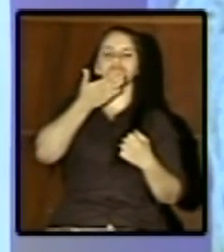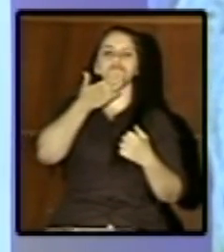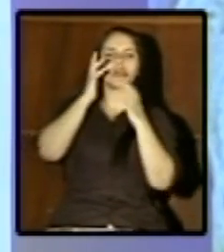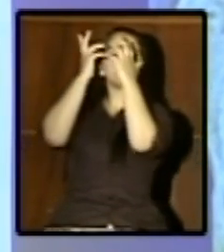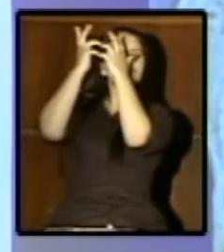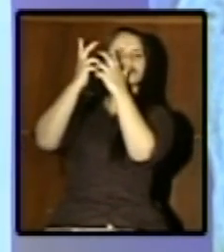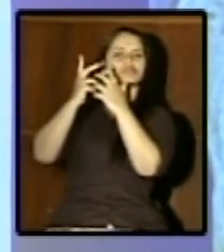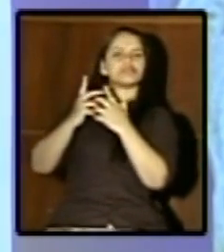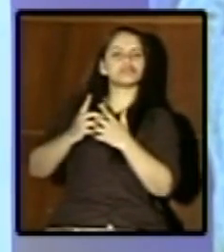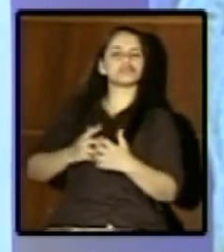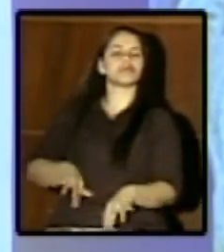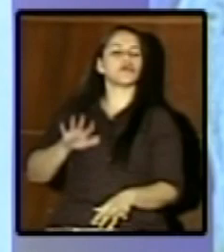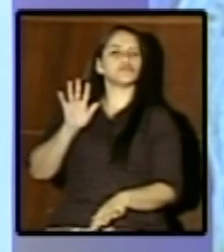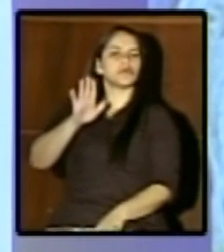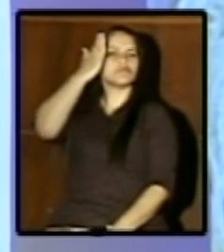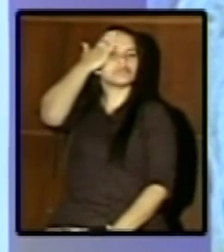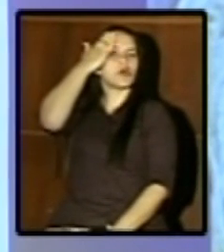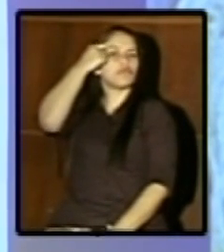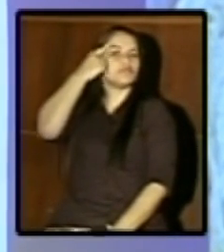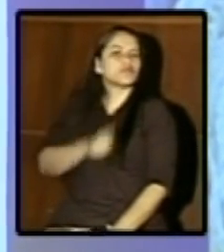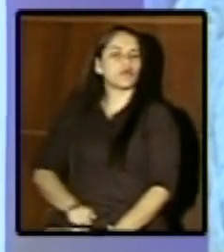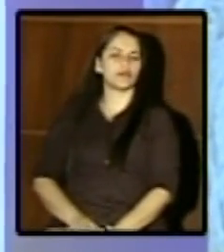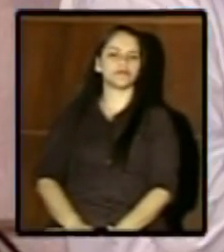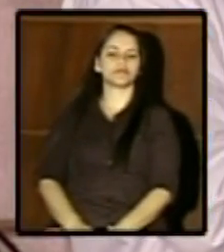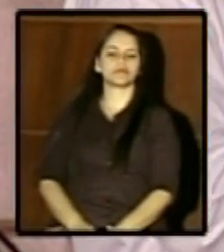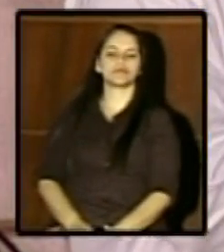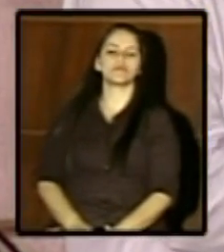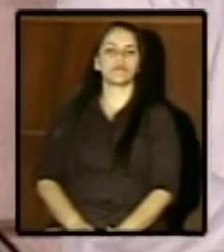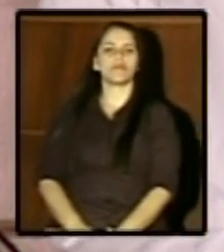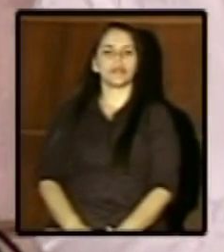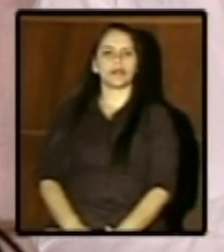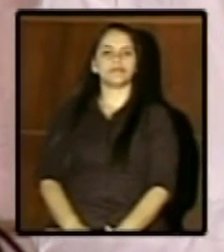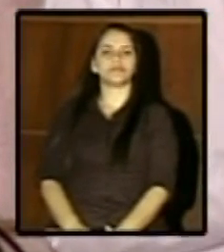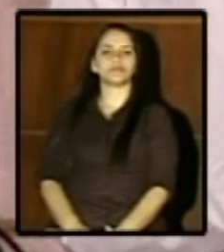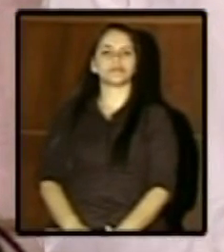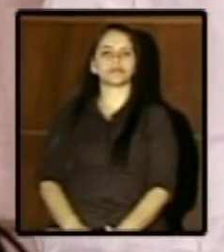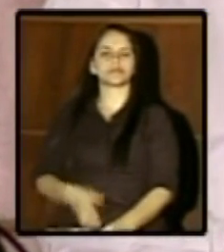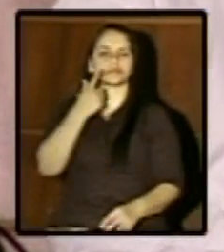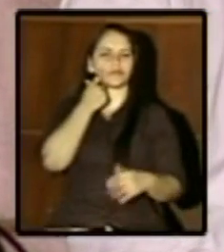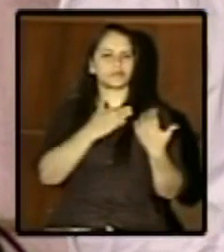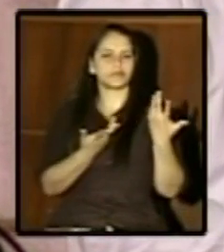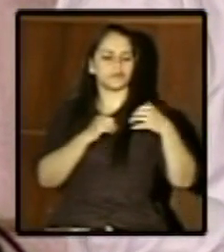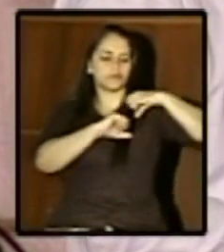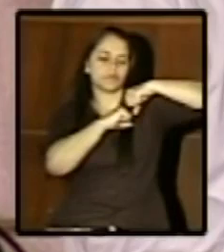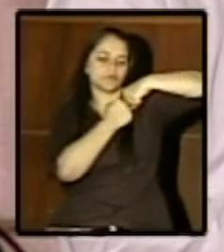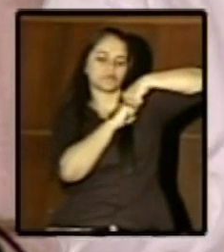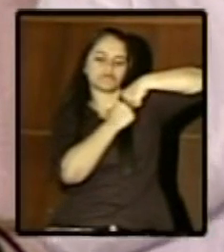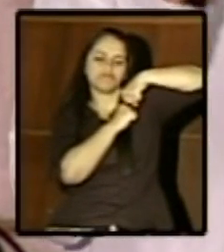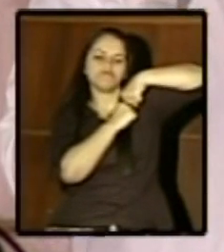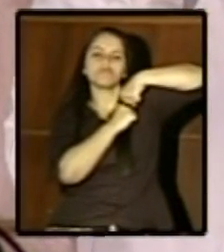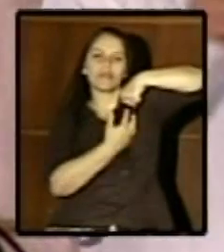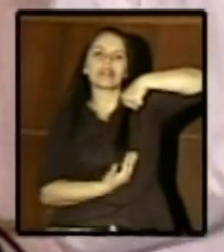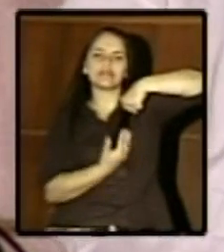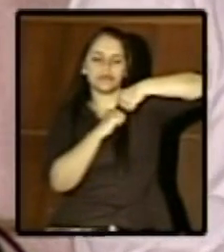para que esos ligamentos cumplan su función, son como cuerdas que están ahí. Tenemos los ligamentos cruzados, hay uno anterior y uno posterior, que también sirven